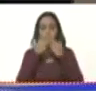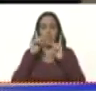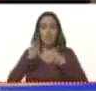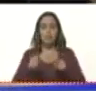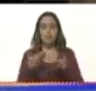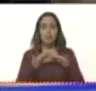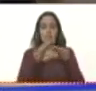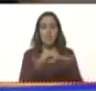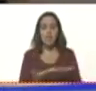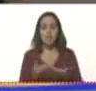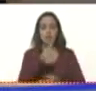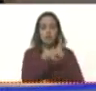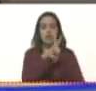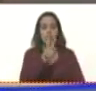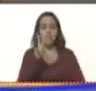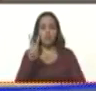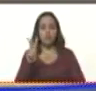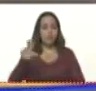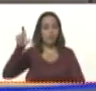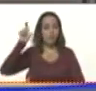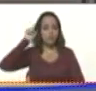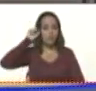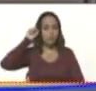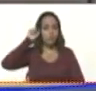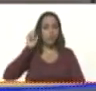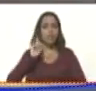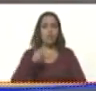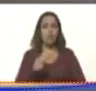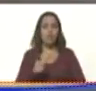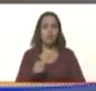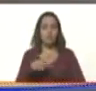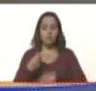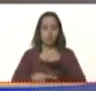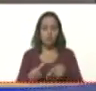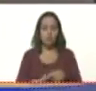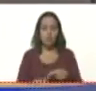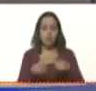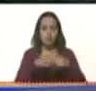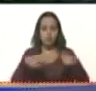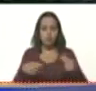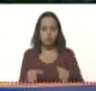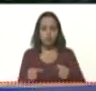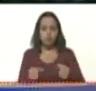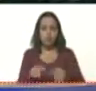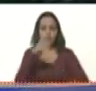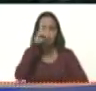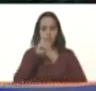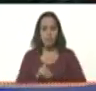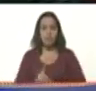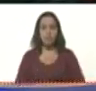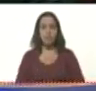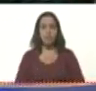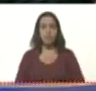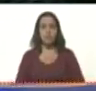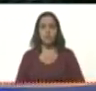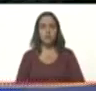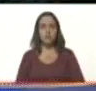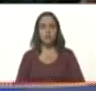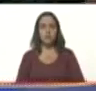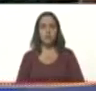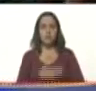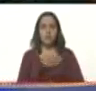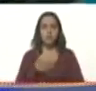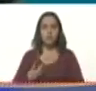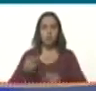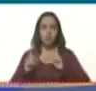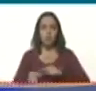el proceso de calificación y certificación, demostrando que obras son amores, compañero presidente. Queremos también